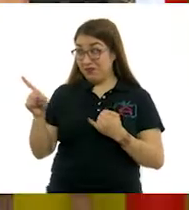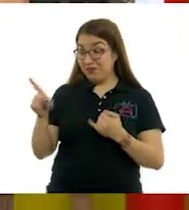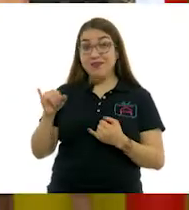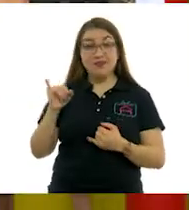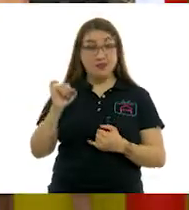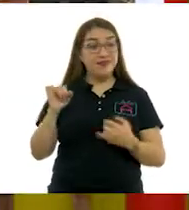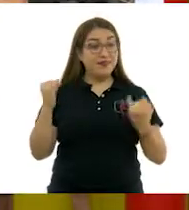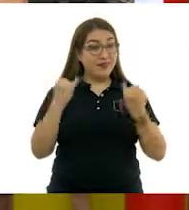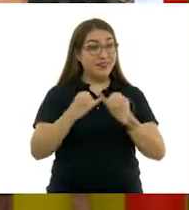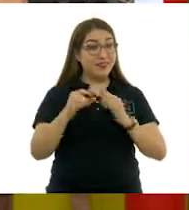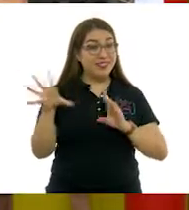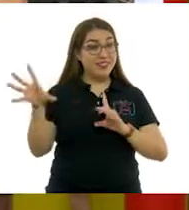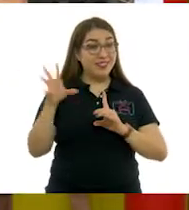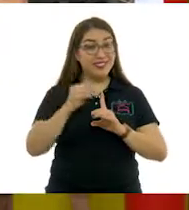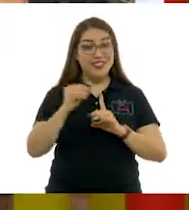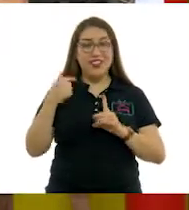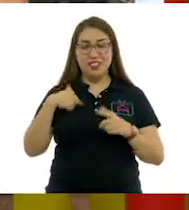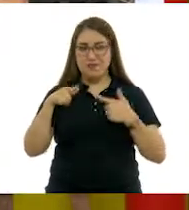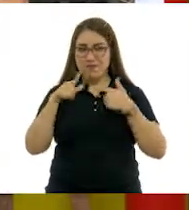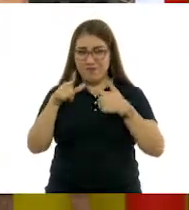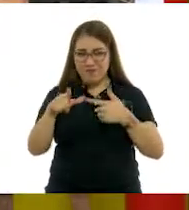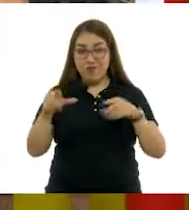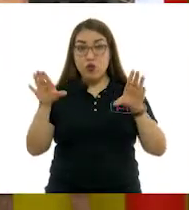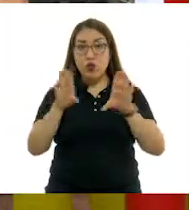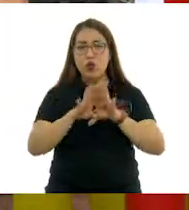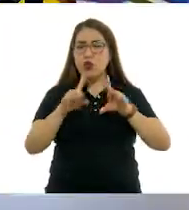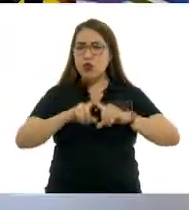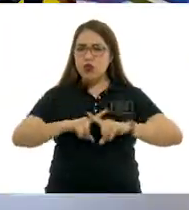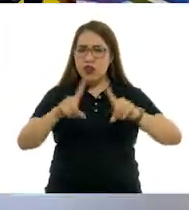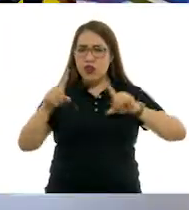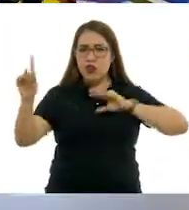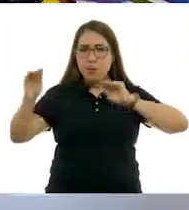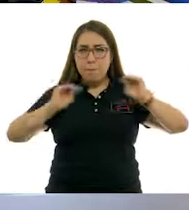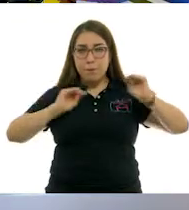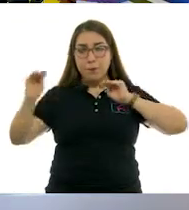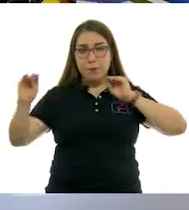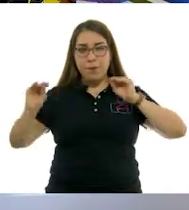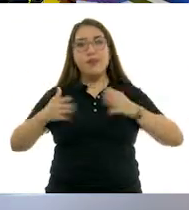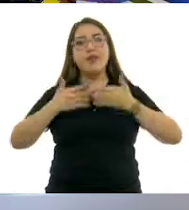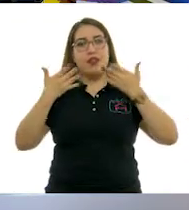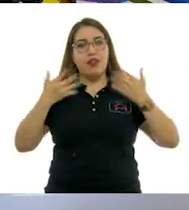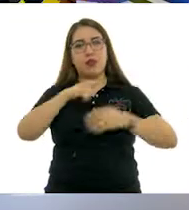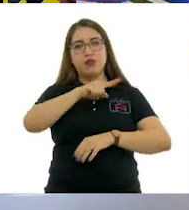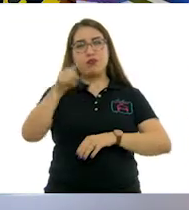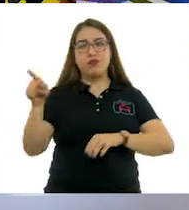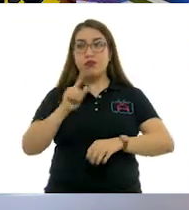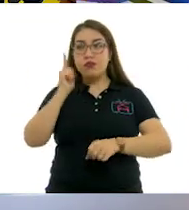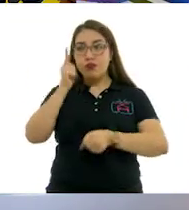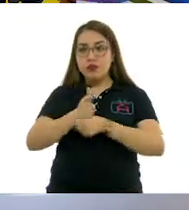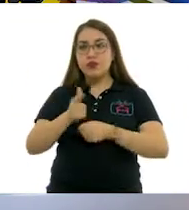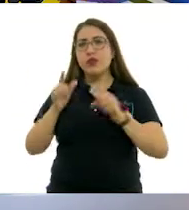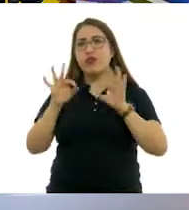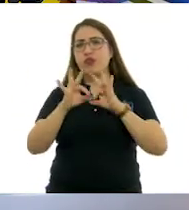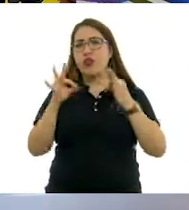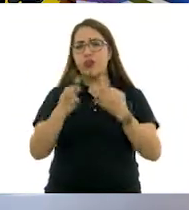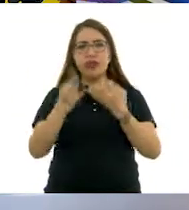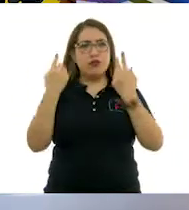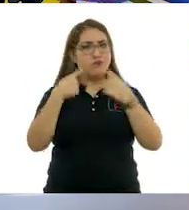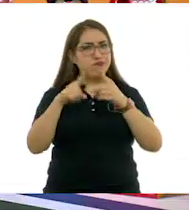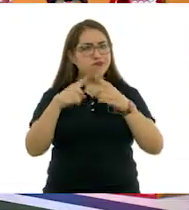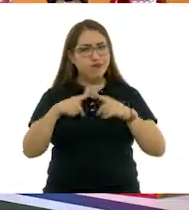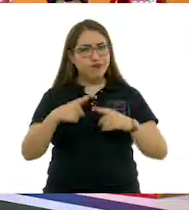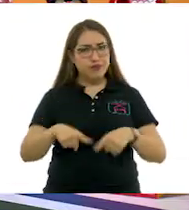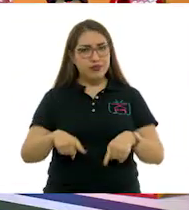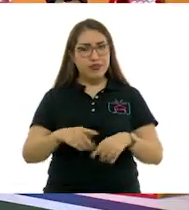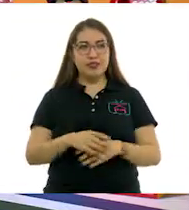trayectoria. Y entonces seguí la trayectoria de Eric, pero con otro tipo de desplazamiento. Entonces, pues se dan cuenta cómo hay muchas posibilidades, ¿verdad, Eric? Sí,